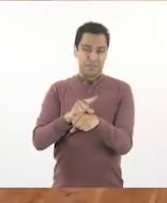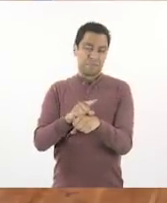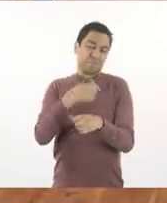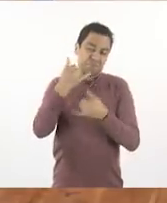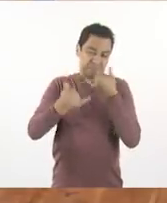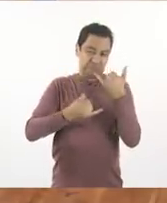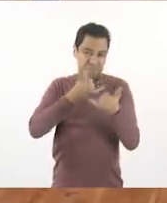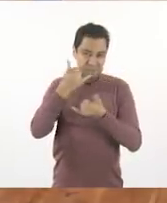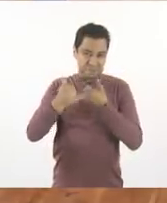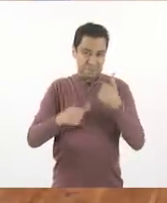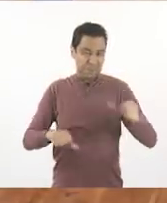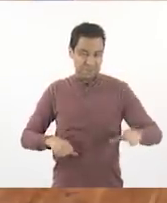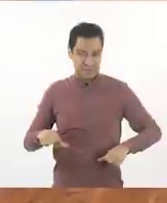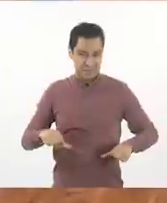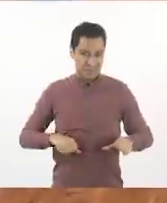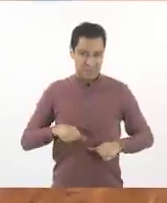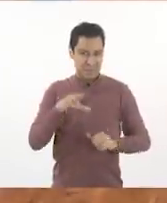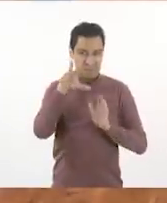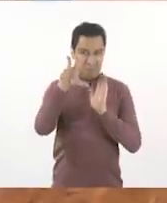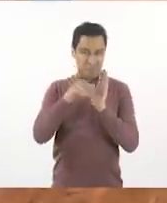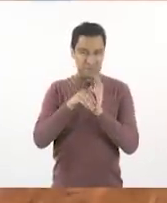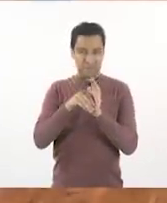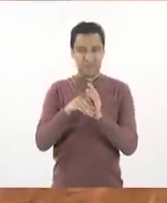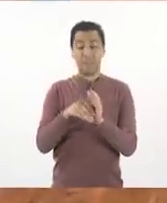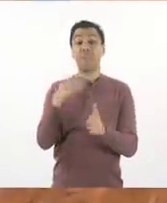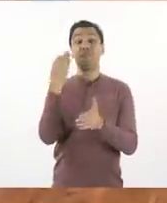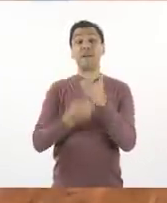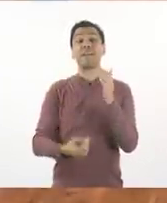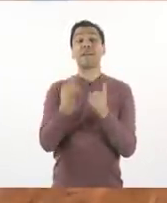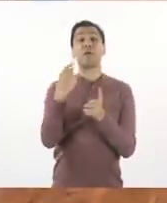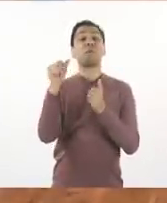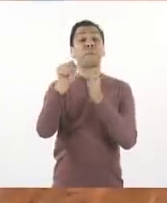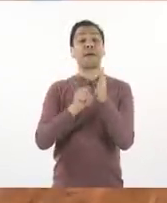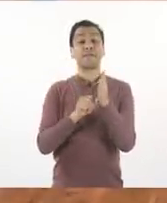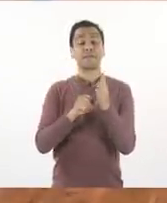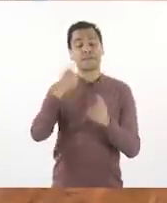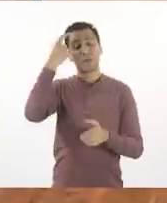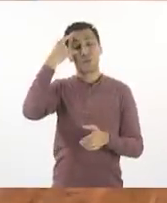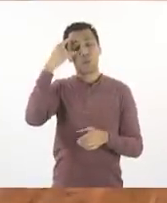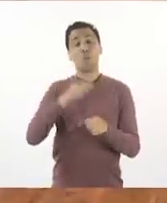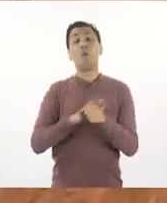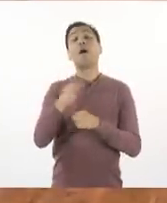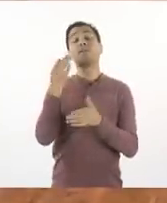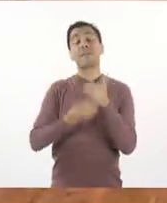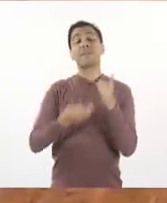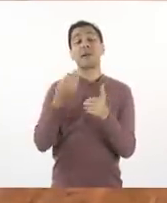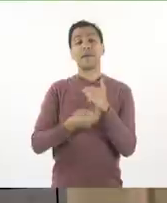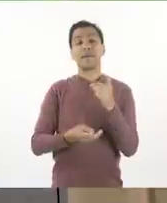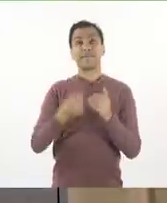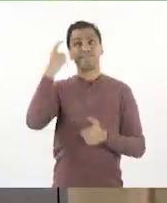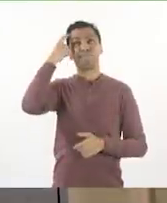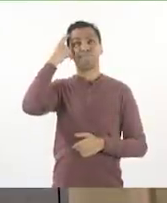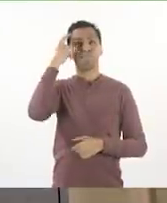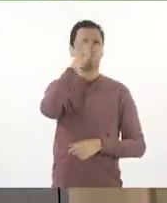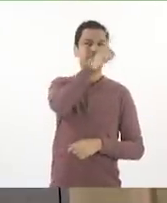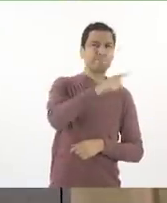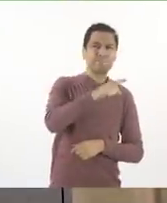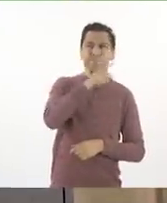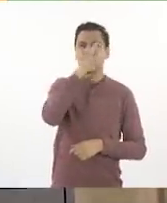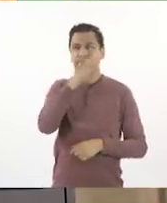te falta un mes, a ver cuál es, adivina. Ve ahí cuántos te falta, ¿cuál es el que te falta?